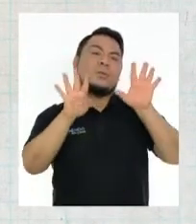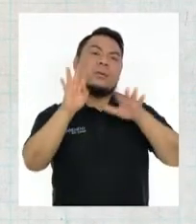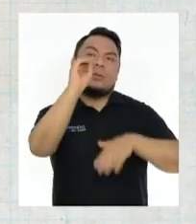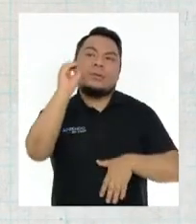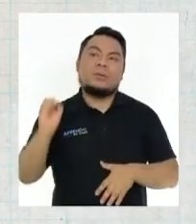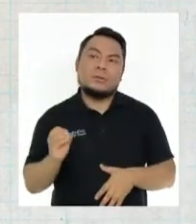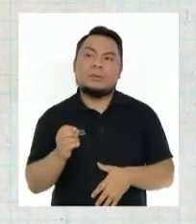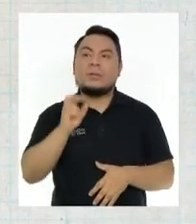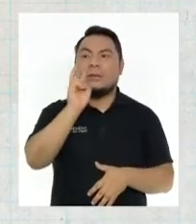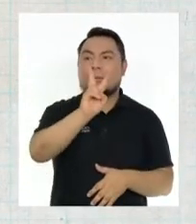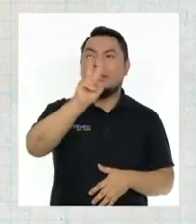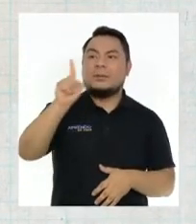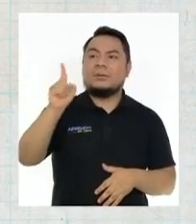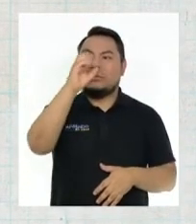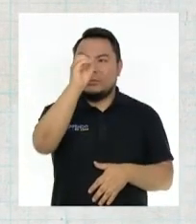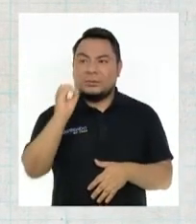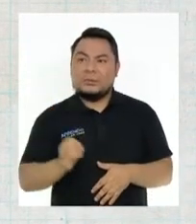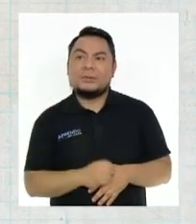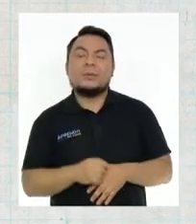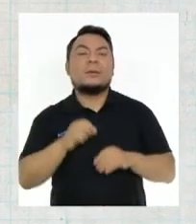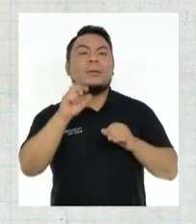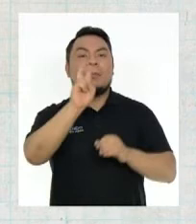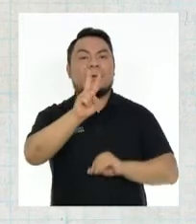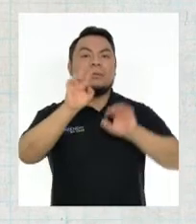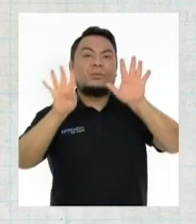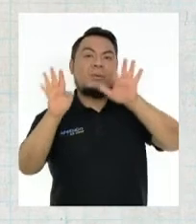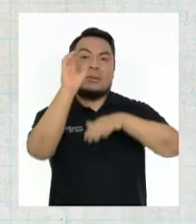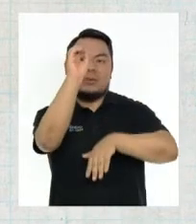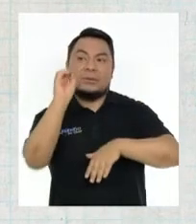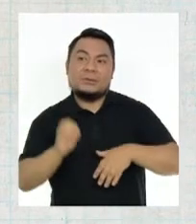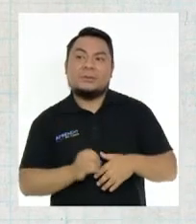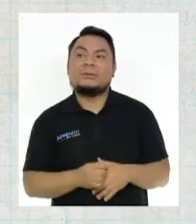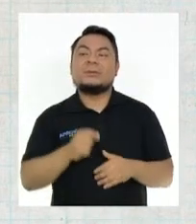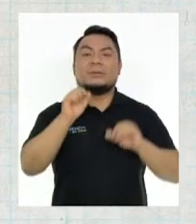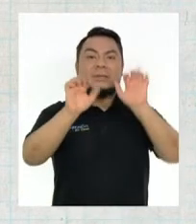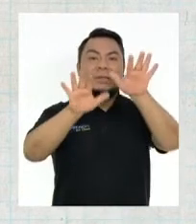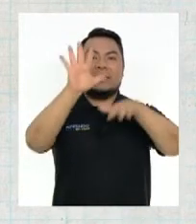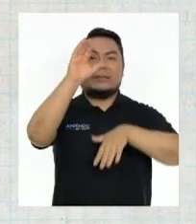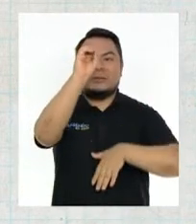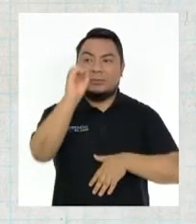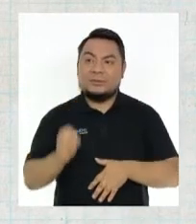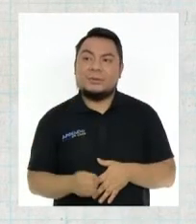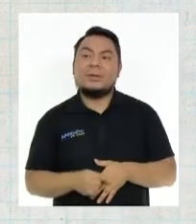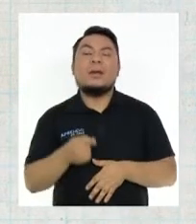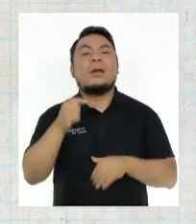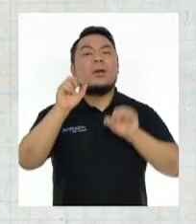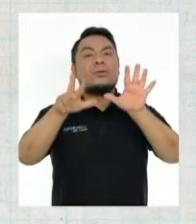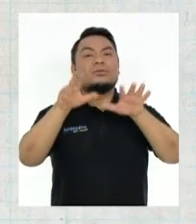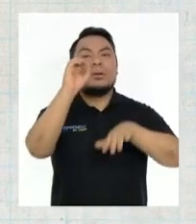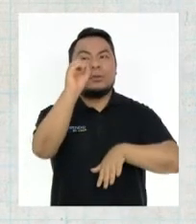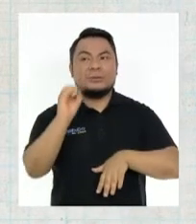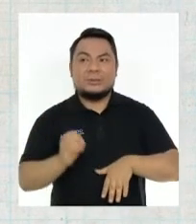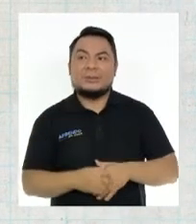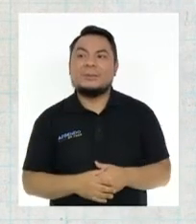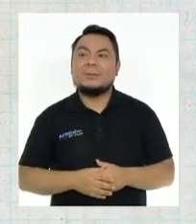9%, 21%, 29%, 15% y